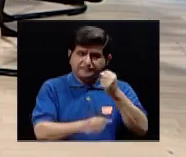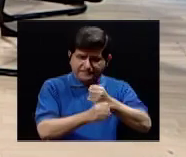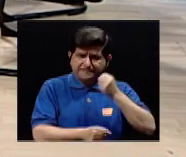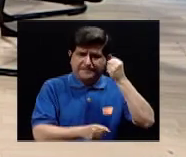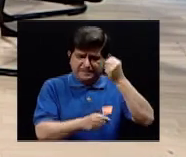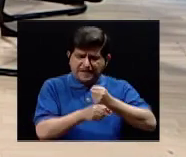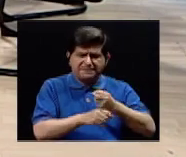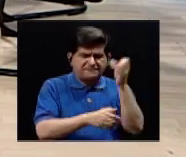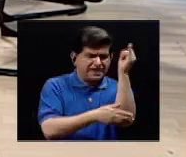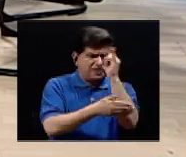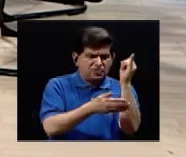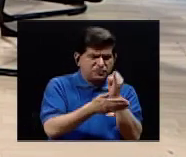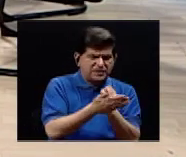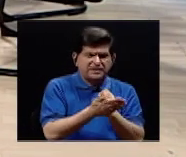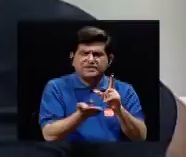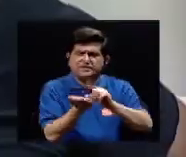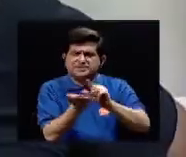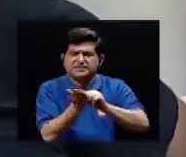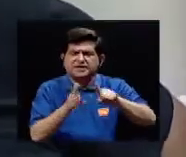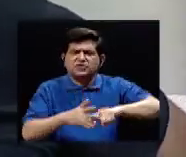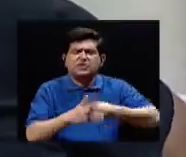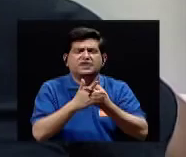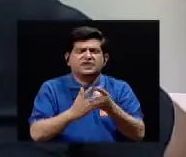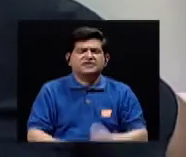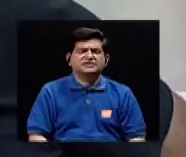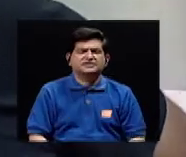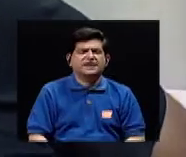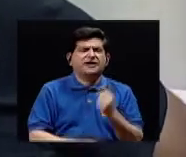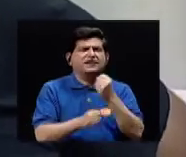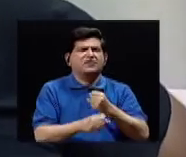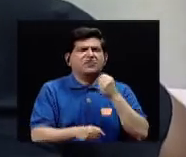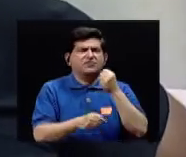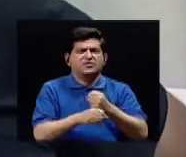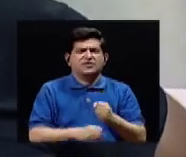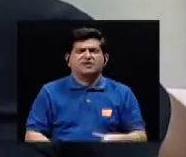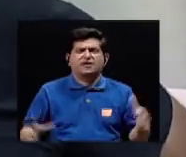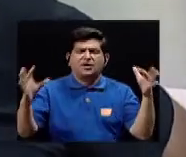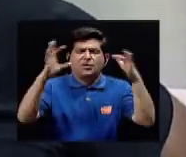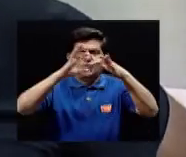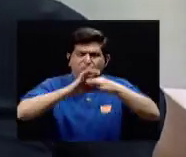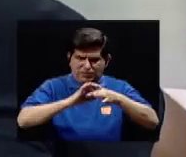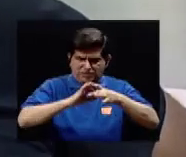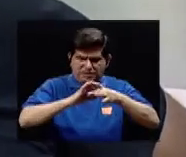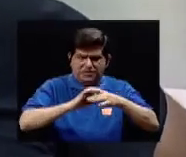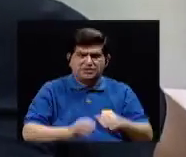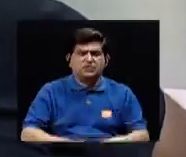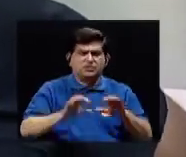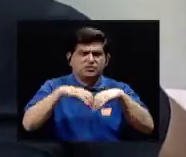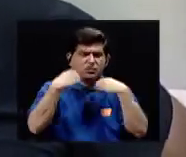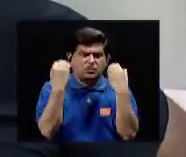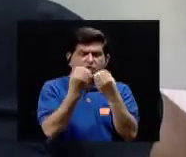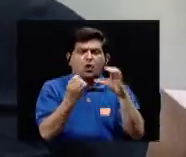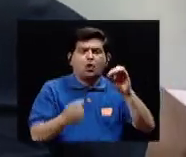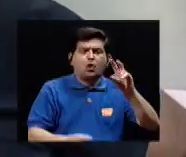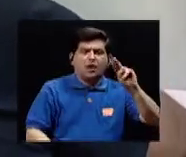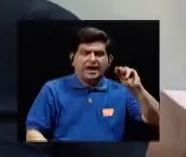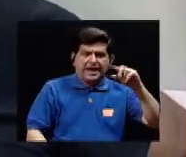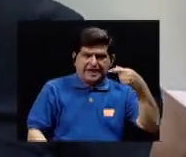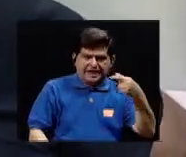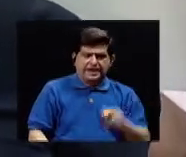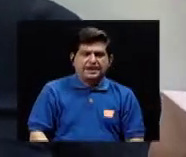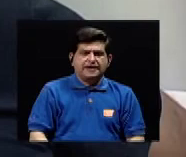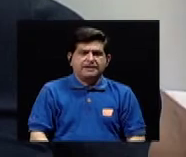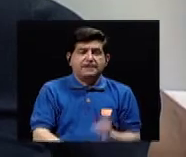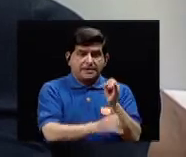el trabajo de Diseño Editorial nace como trabajo sobre todo vinculado con organizaciones no